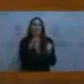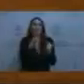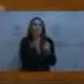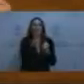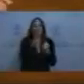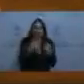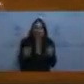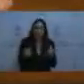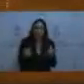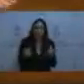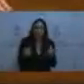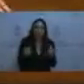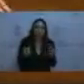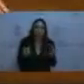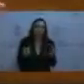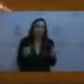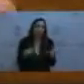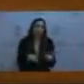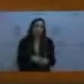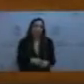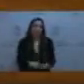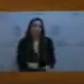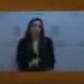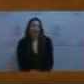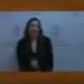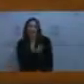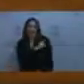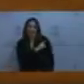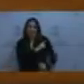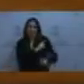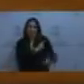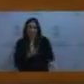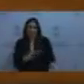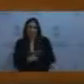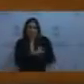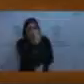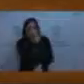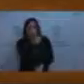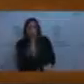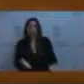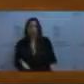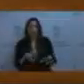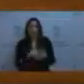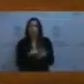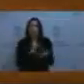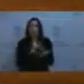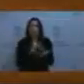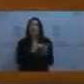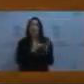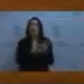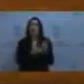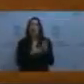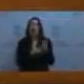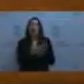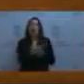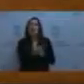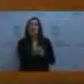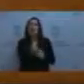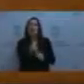euros sea tanto sacrificio. Y si no, pregunten infraestructuras cada vez que encargan un plan lo que cuesta.